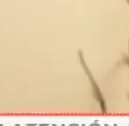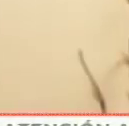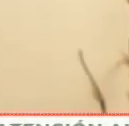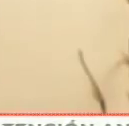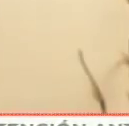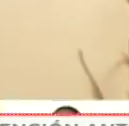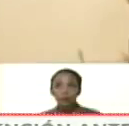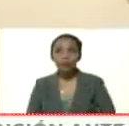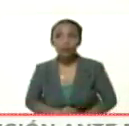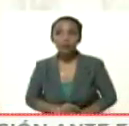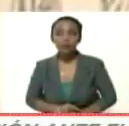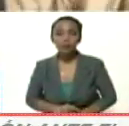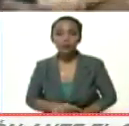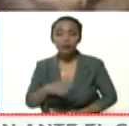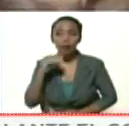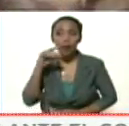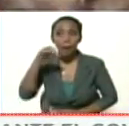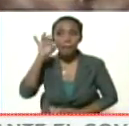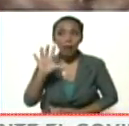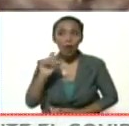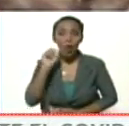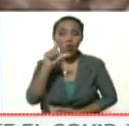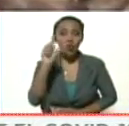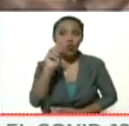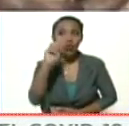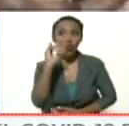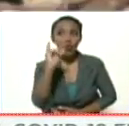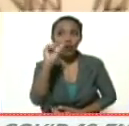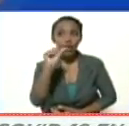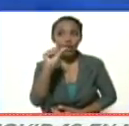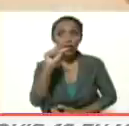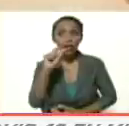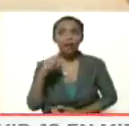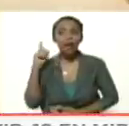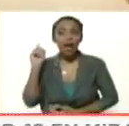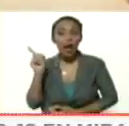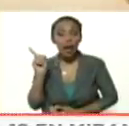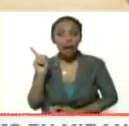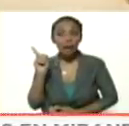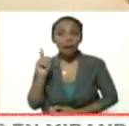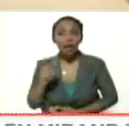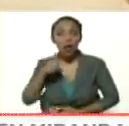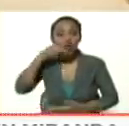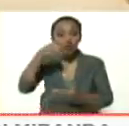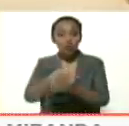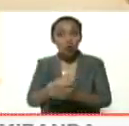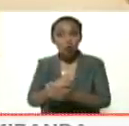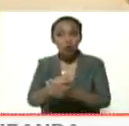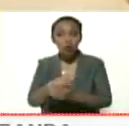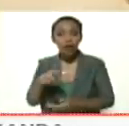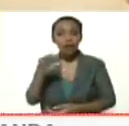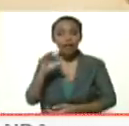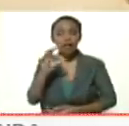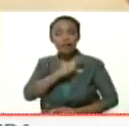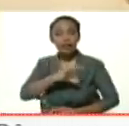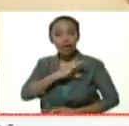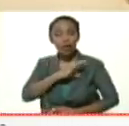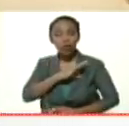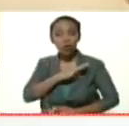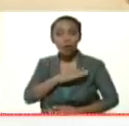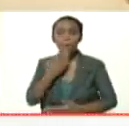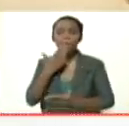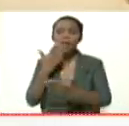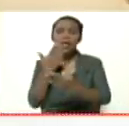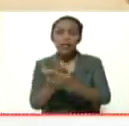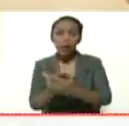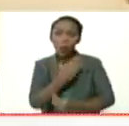Les habla el pastor Luis Eulogio Amado Rodríguez. En el nombre del Señor, quiero pedirle, como presidente